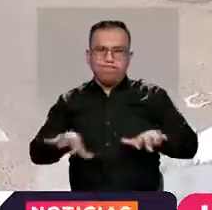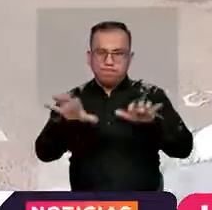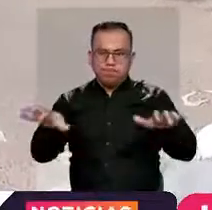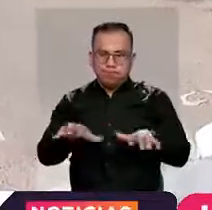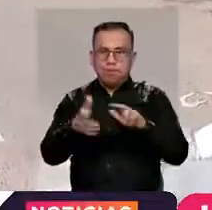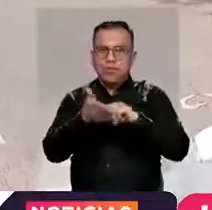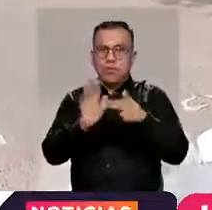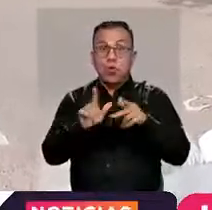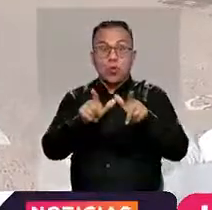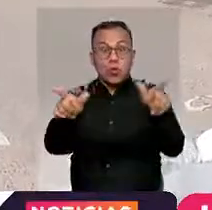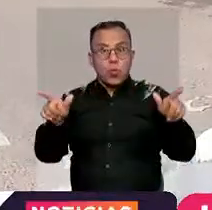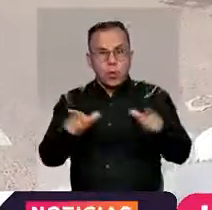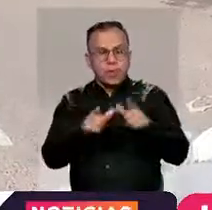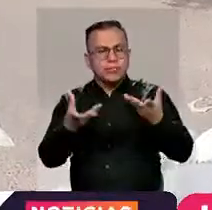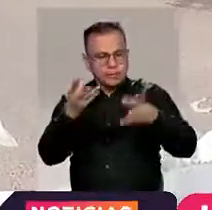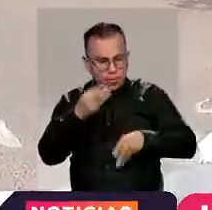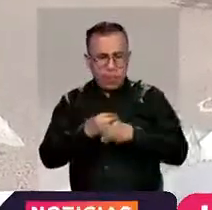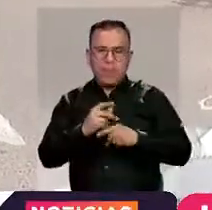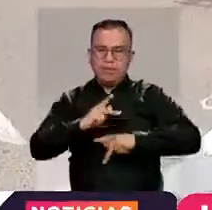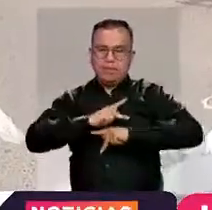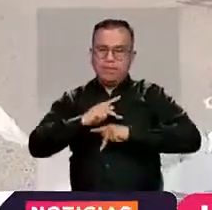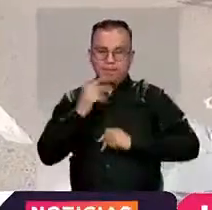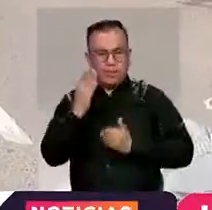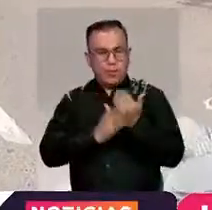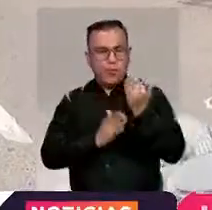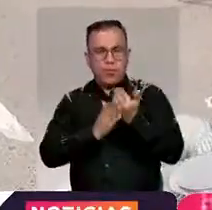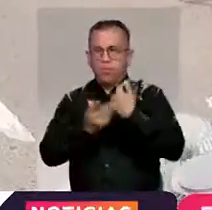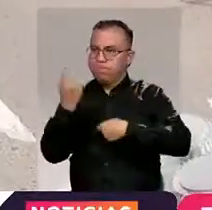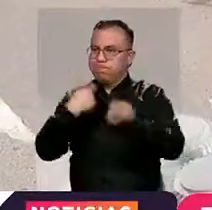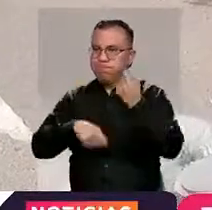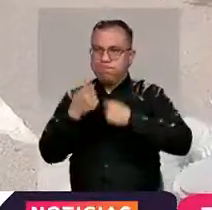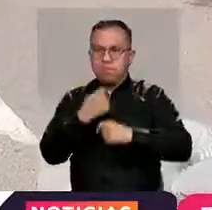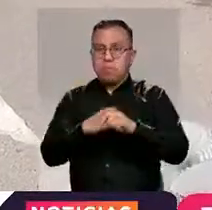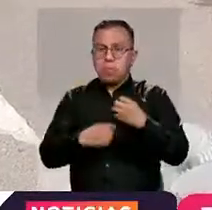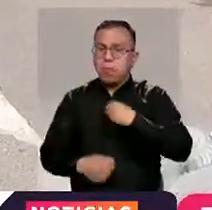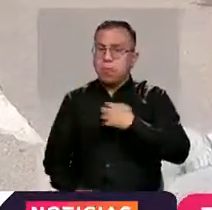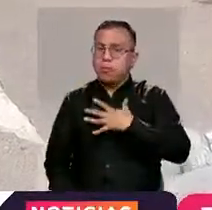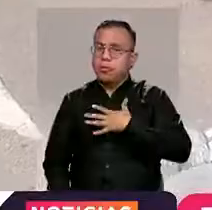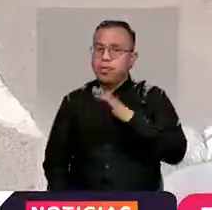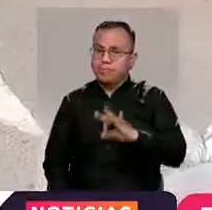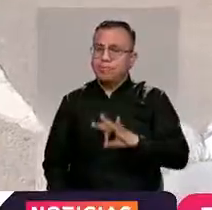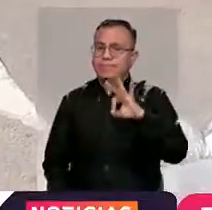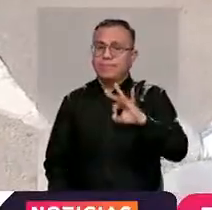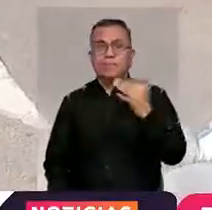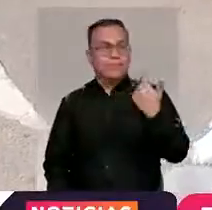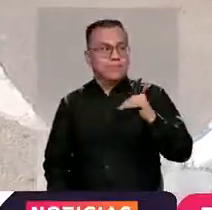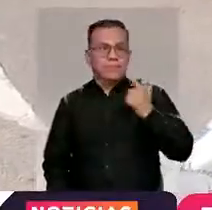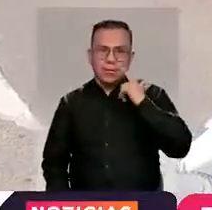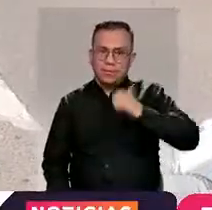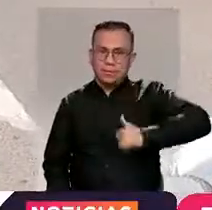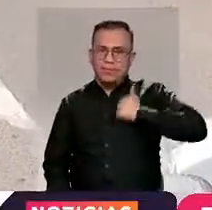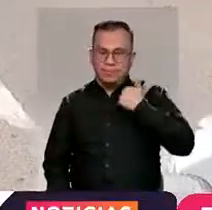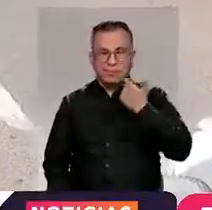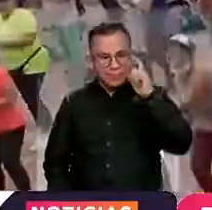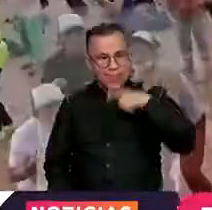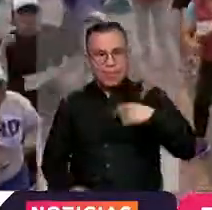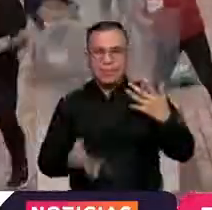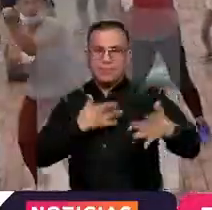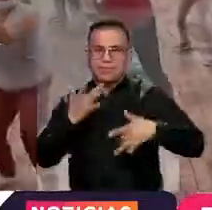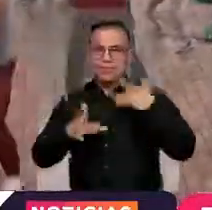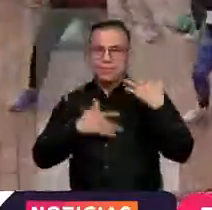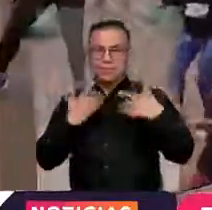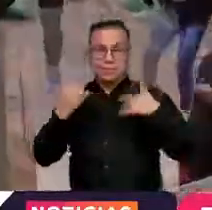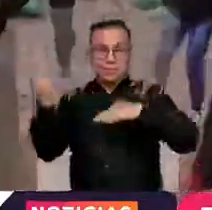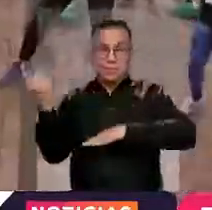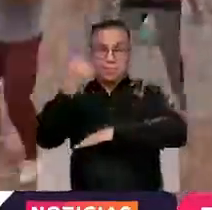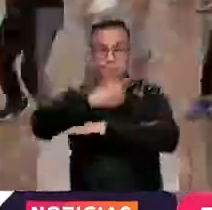para el sector, sino para nosotros como emprendedores. Me parece una oportunidad grande que se debe aprovechar. Durante